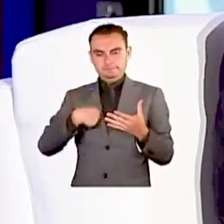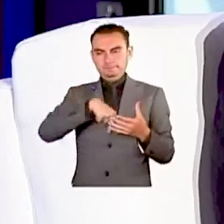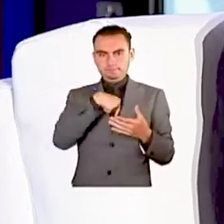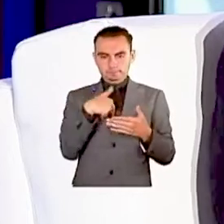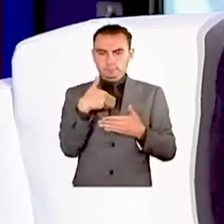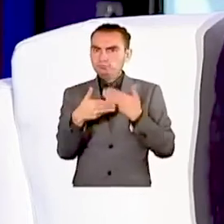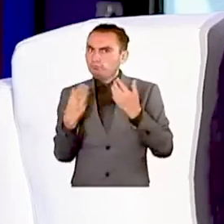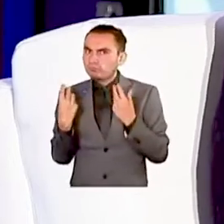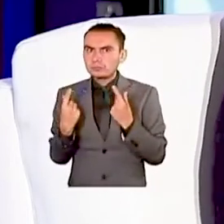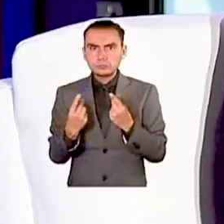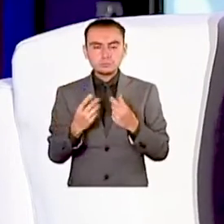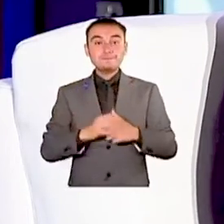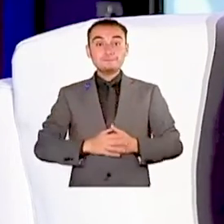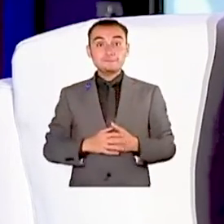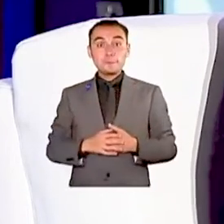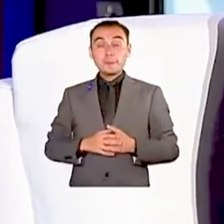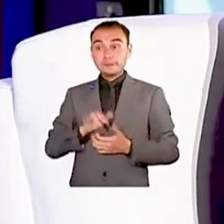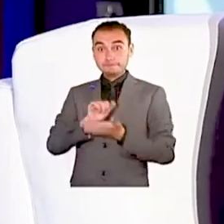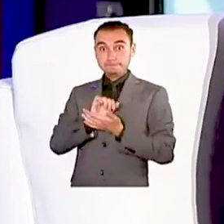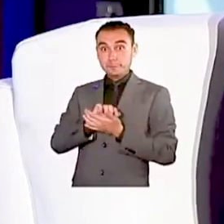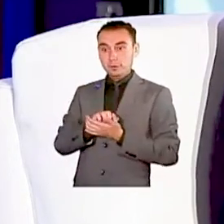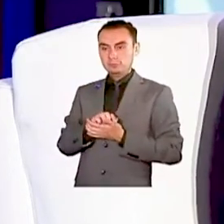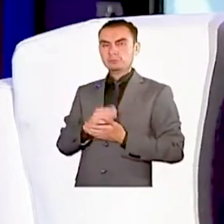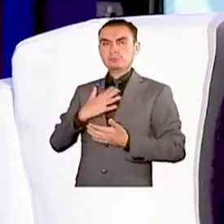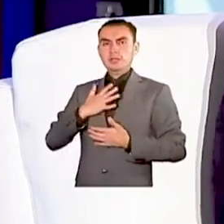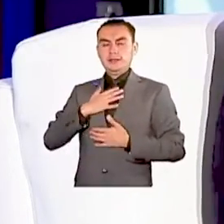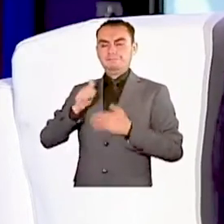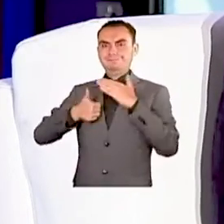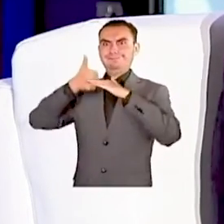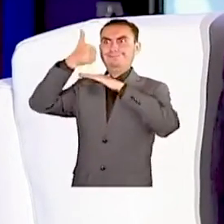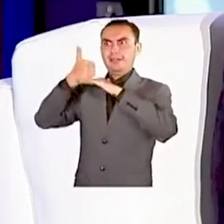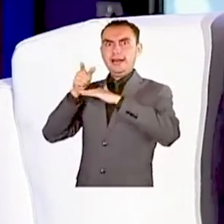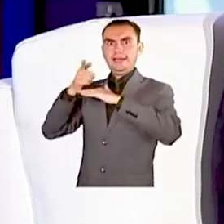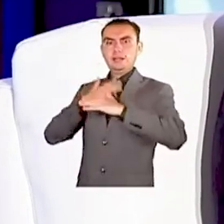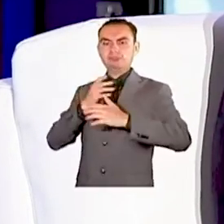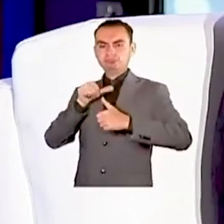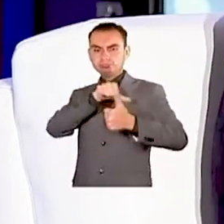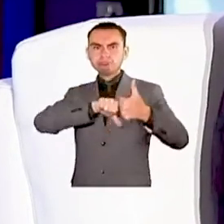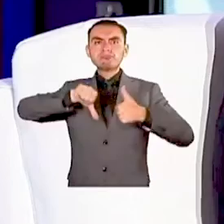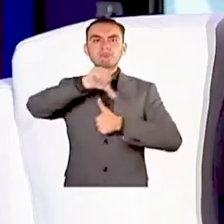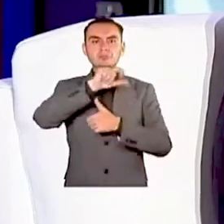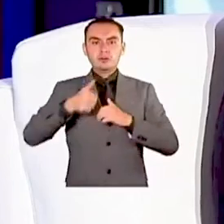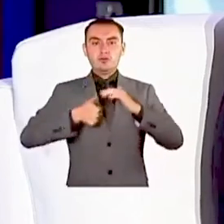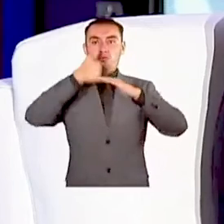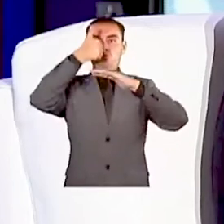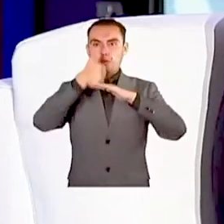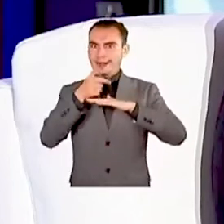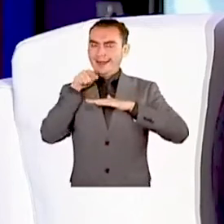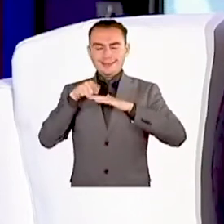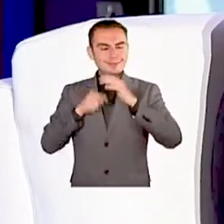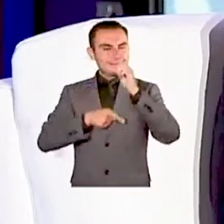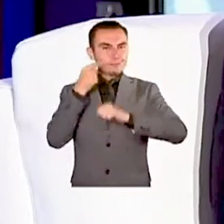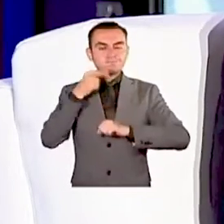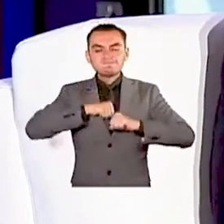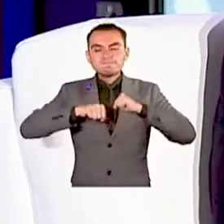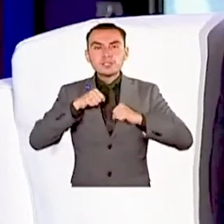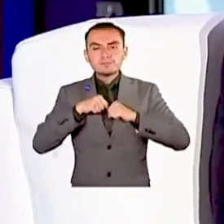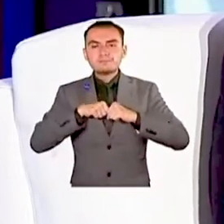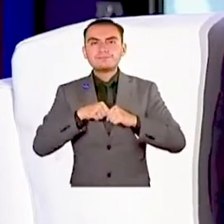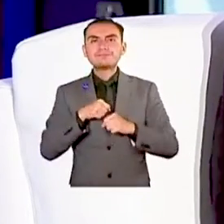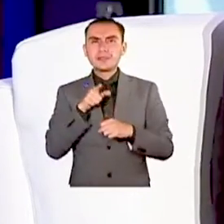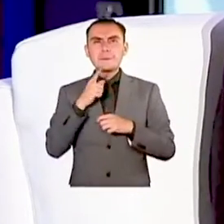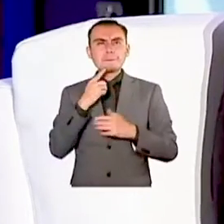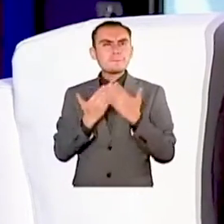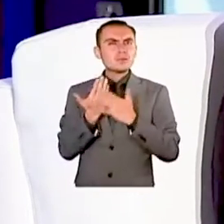manera inmediata una vez la señora procuradora tomó posesión en el cargo. Pues uno de sus primeros actos al frente de la